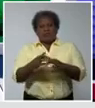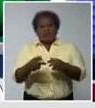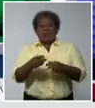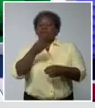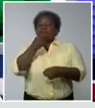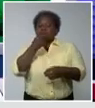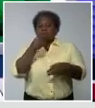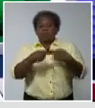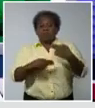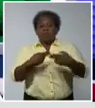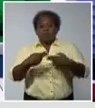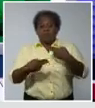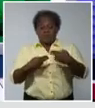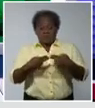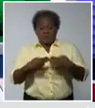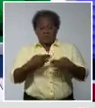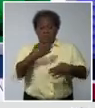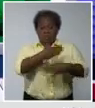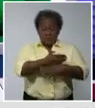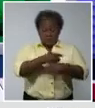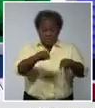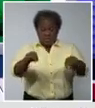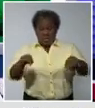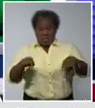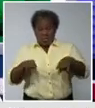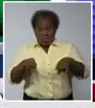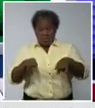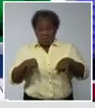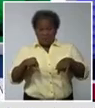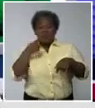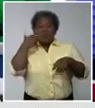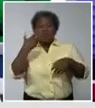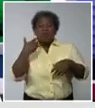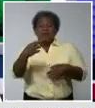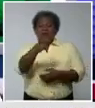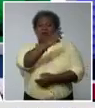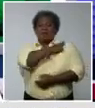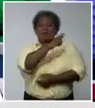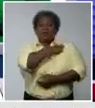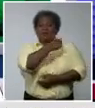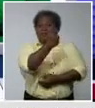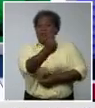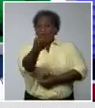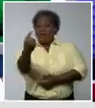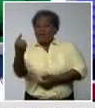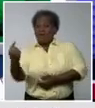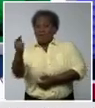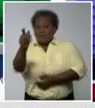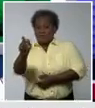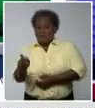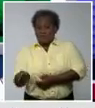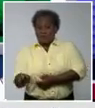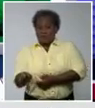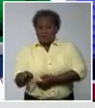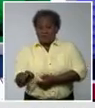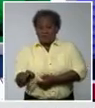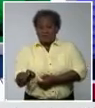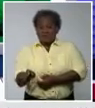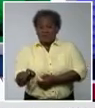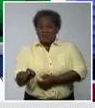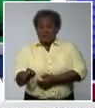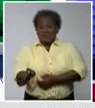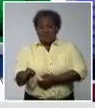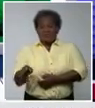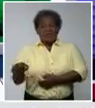medidas de restricción, pero lo más importante es la responsabilidad de cada persona en todo